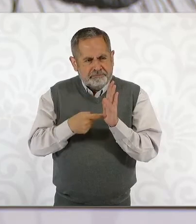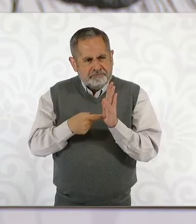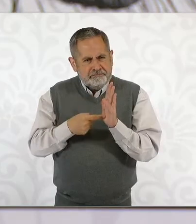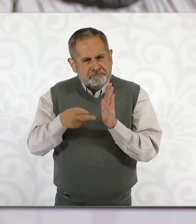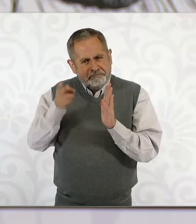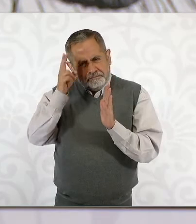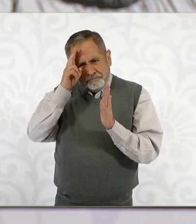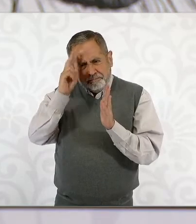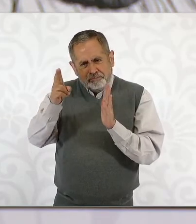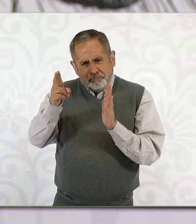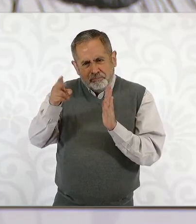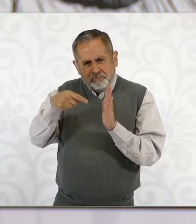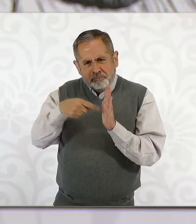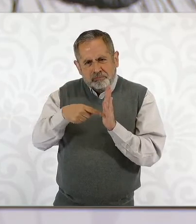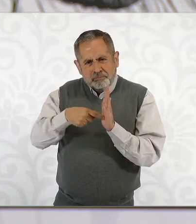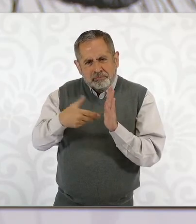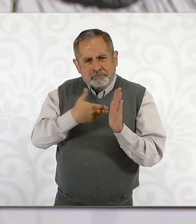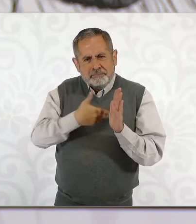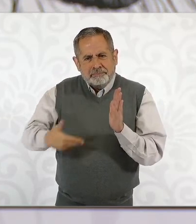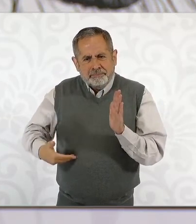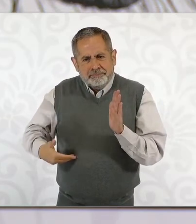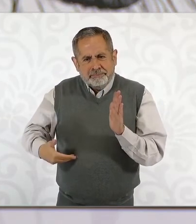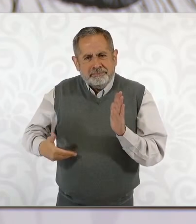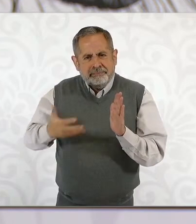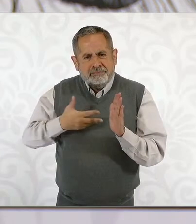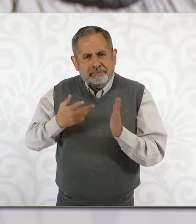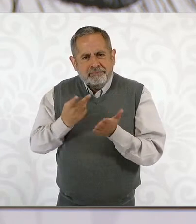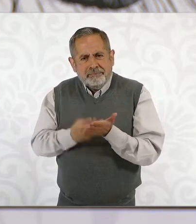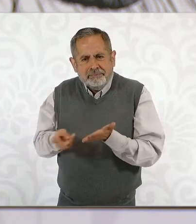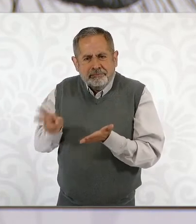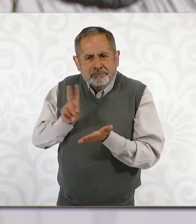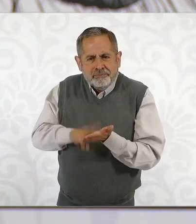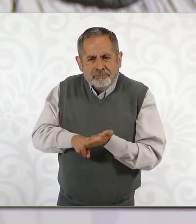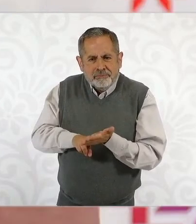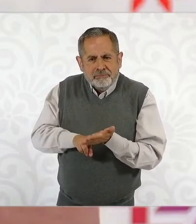prohibido que un presidente tenga doble nacionalidad y creo que no.